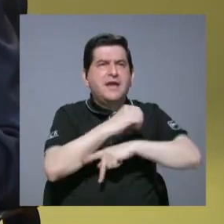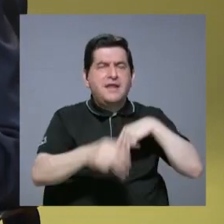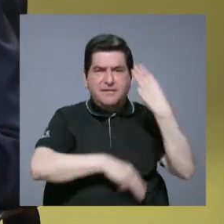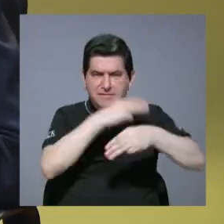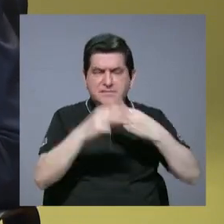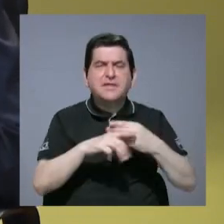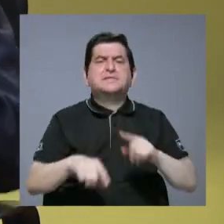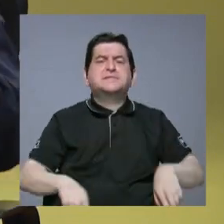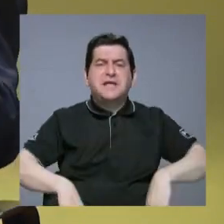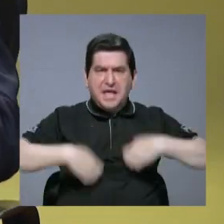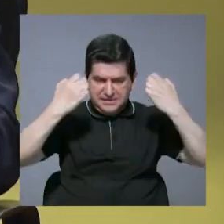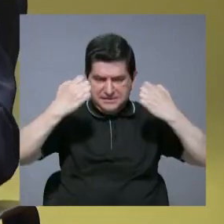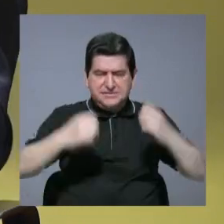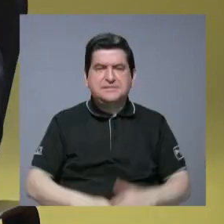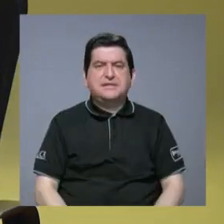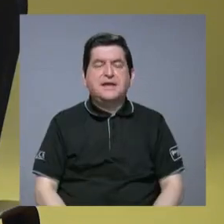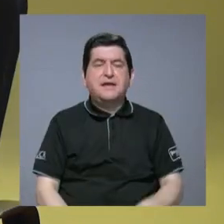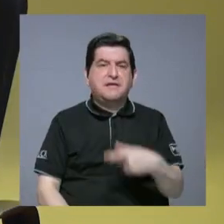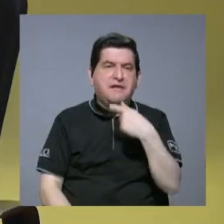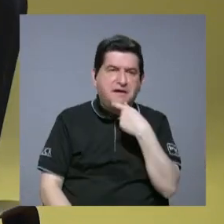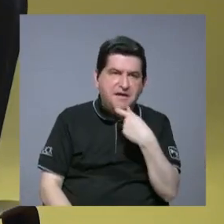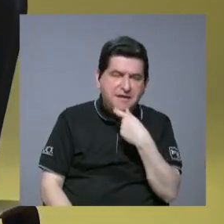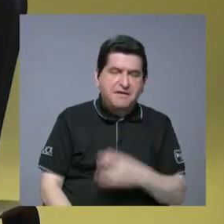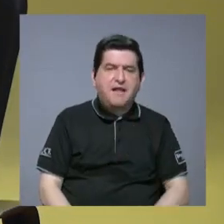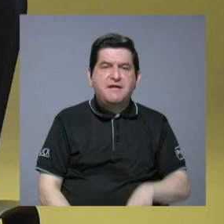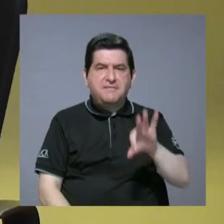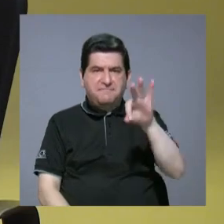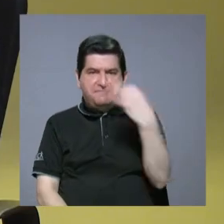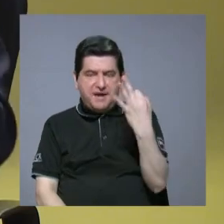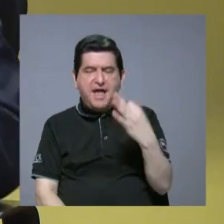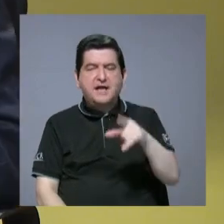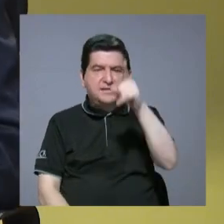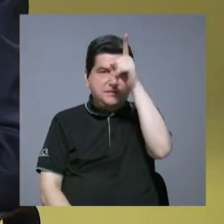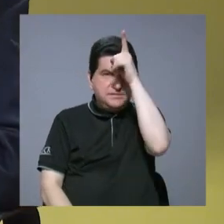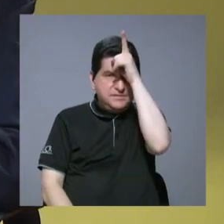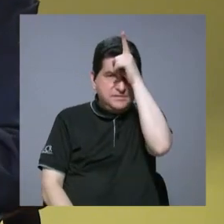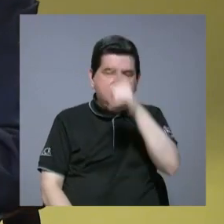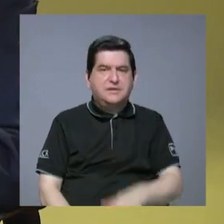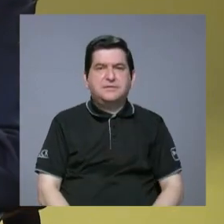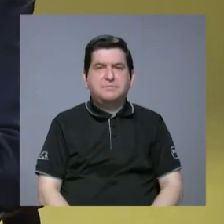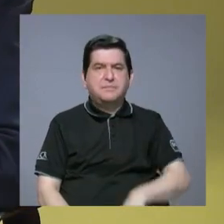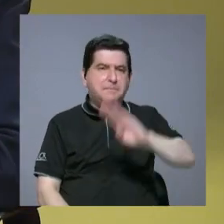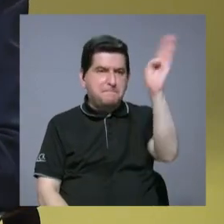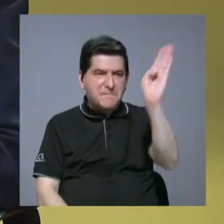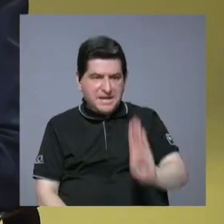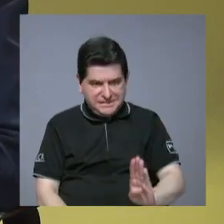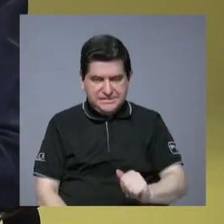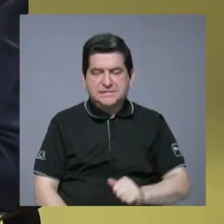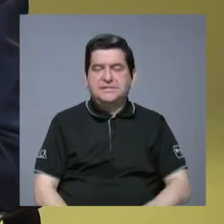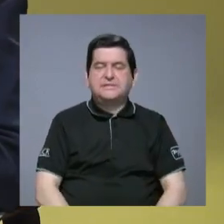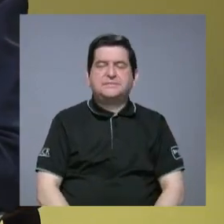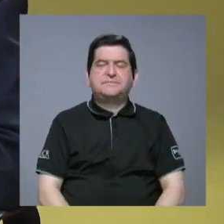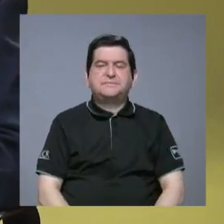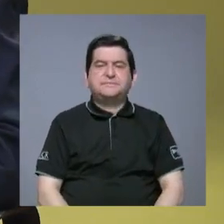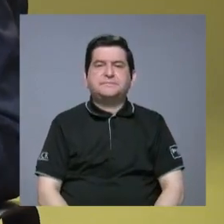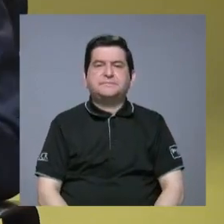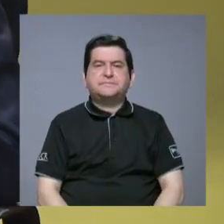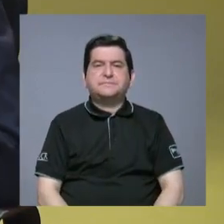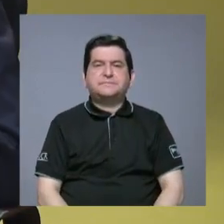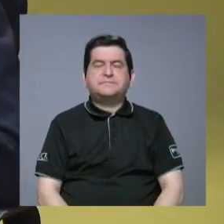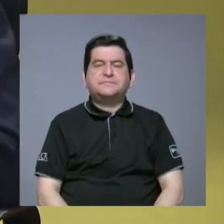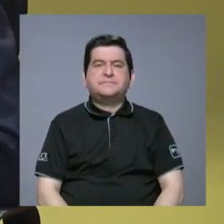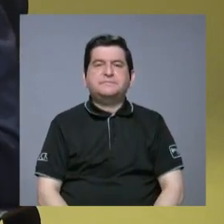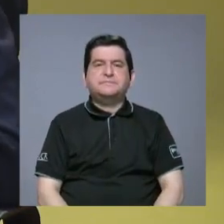también existen. En el Reino Unido, en Francia, en Alemania, España, Brasil, etc.